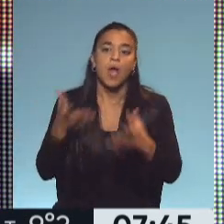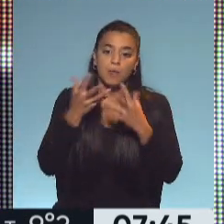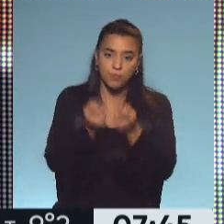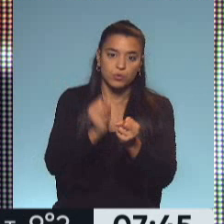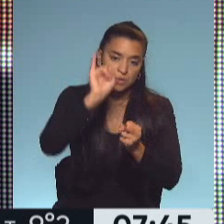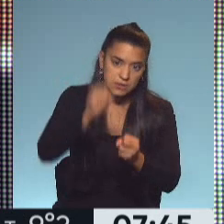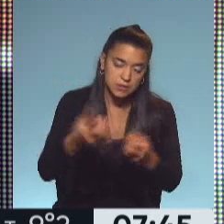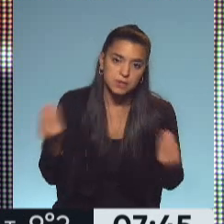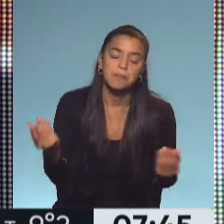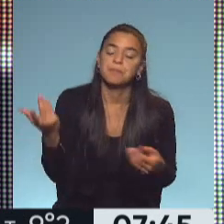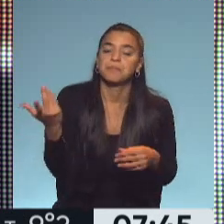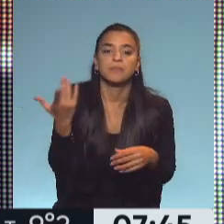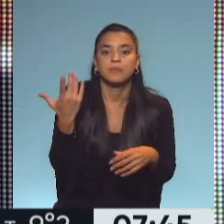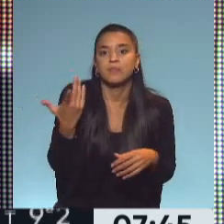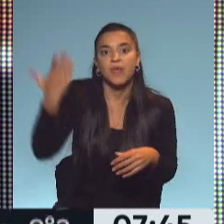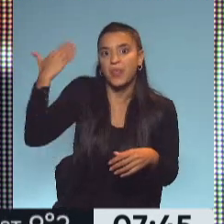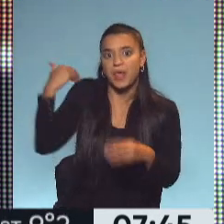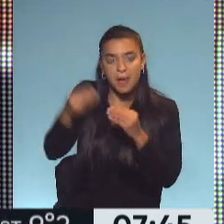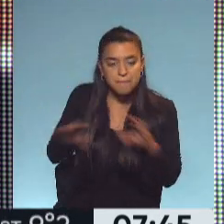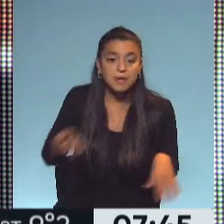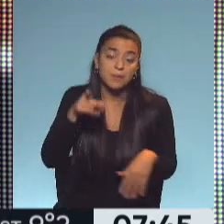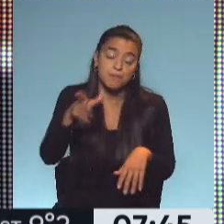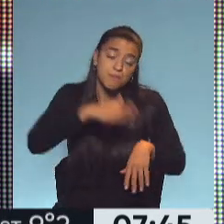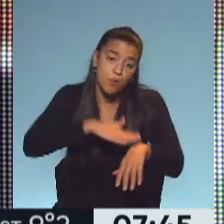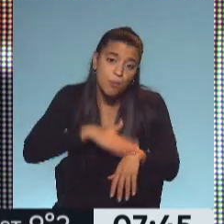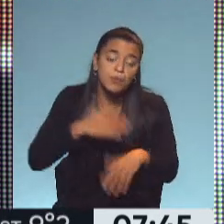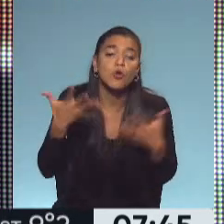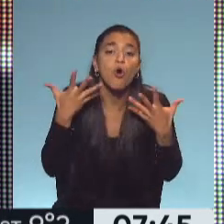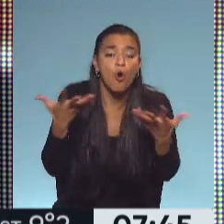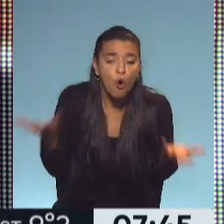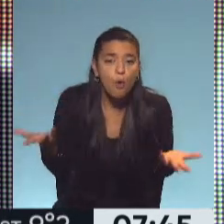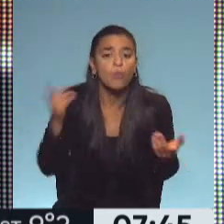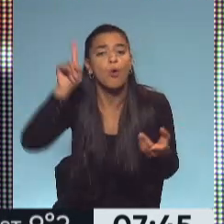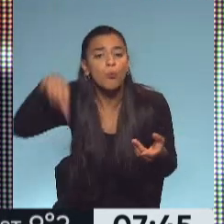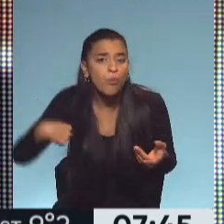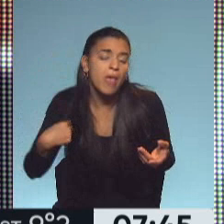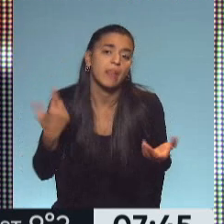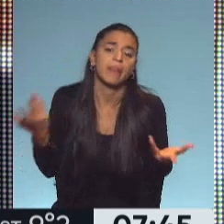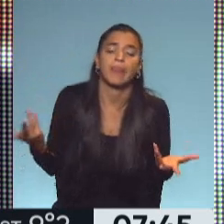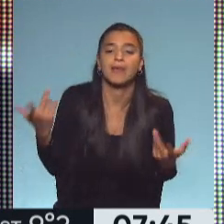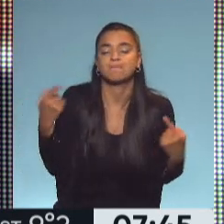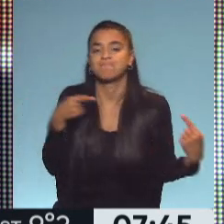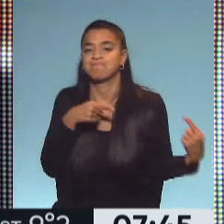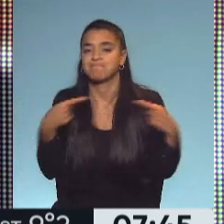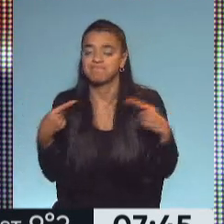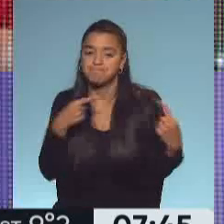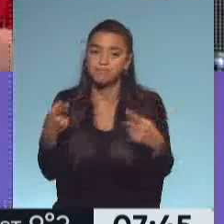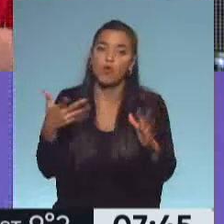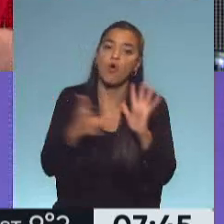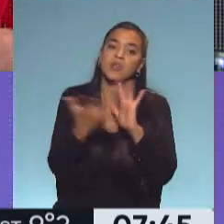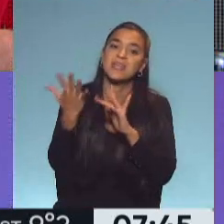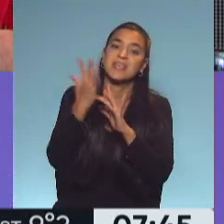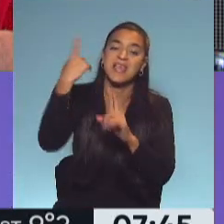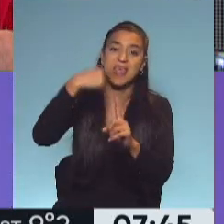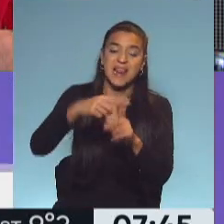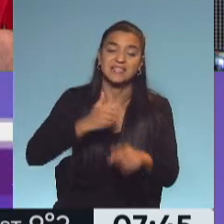respaldó desde el minuto cero, y esto, bueno, en su momento obviamente generó algún cortocircuito con la Iglesia Católica,